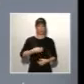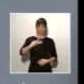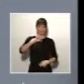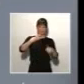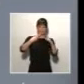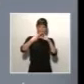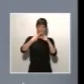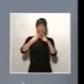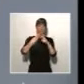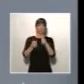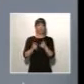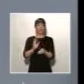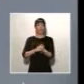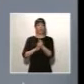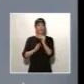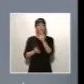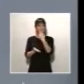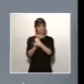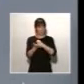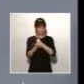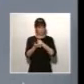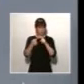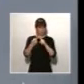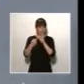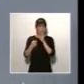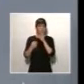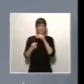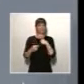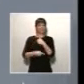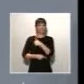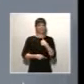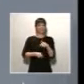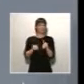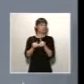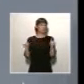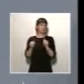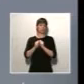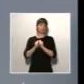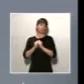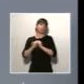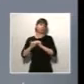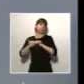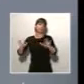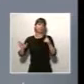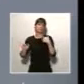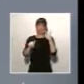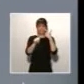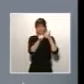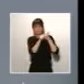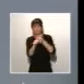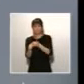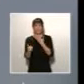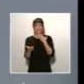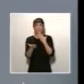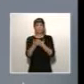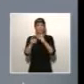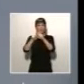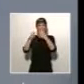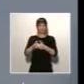medicamentos, desde el inicio de la epidemia en China estamos monitorizando y hemos pedido planes de contingencia a la industria farmacéutica.